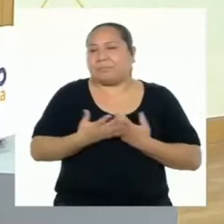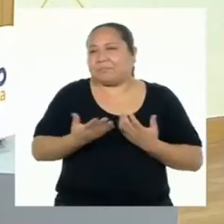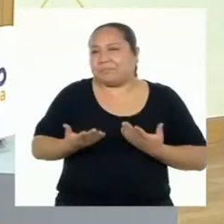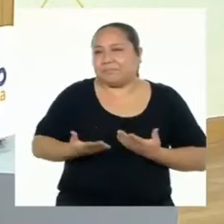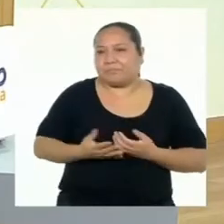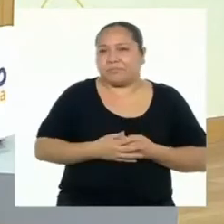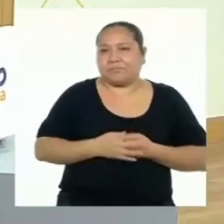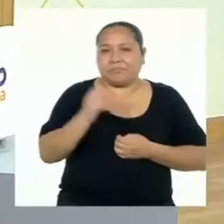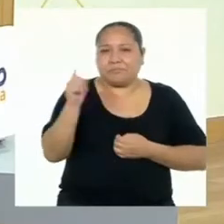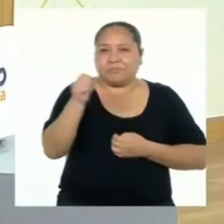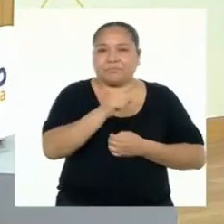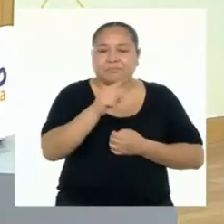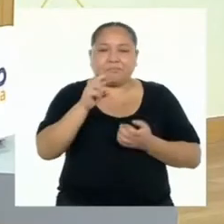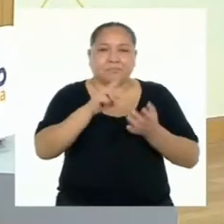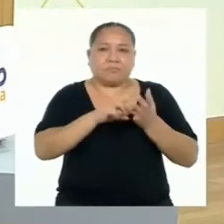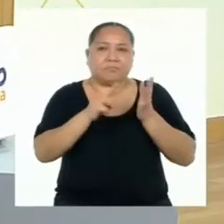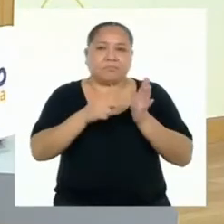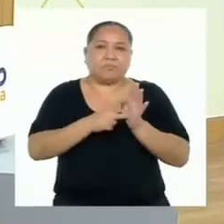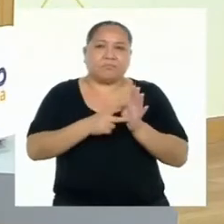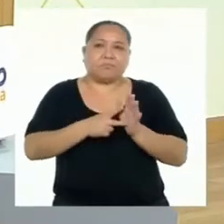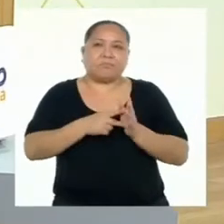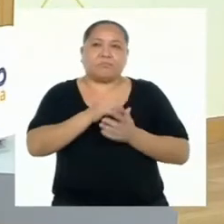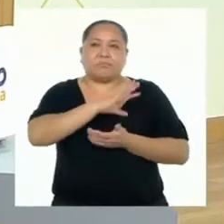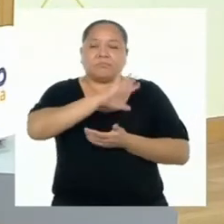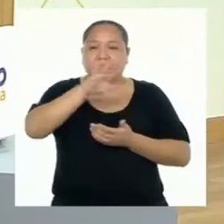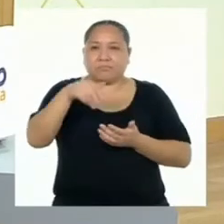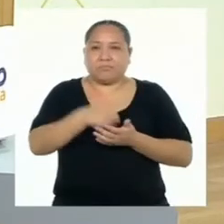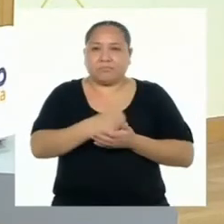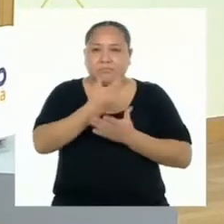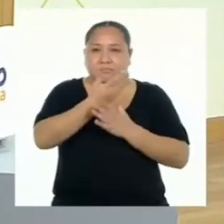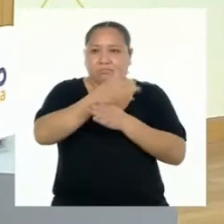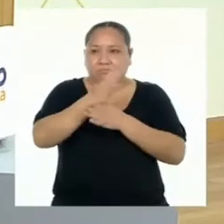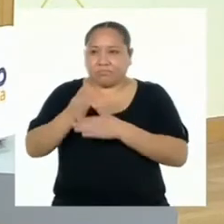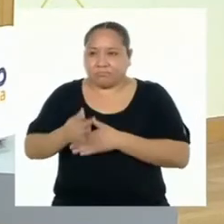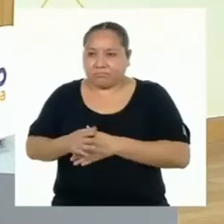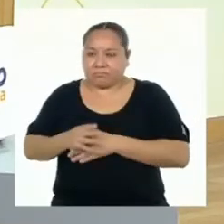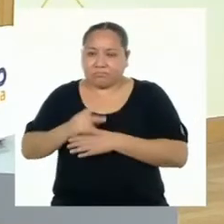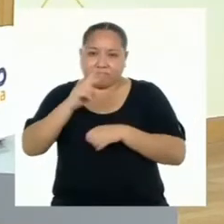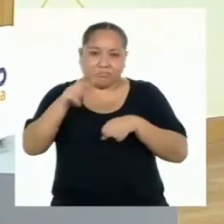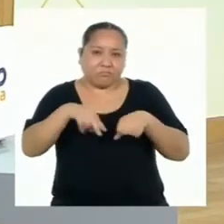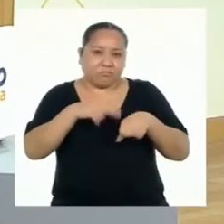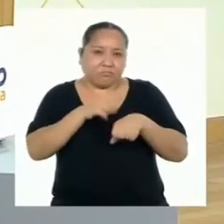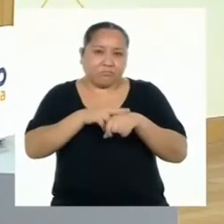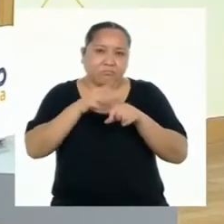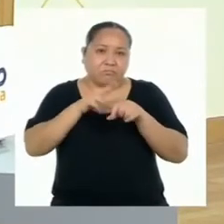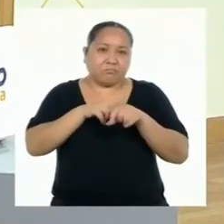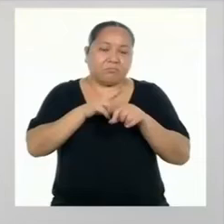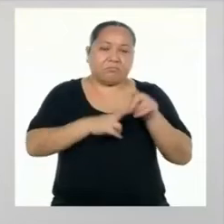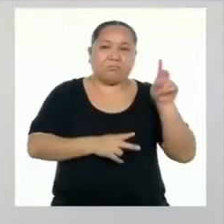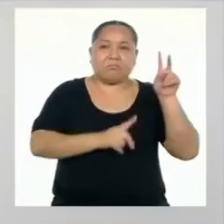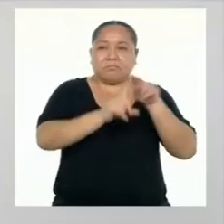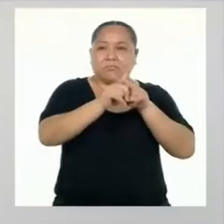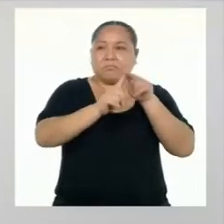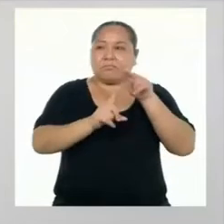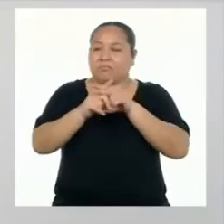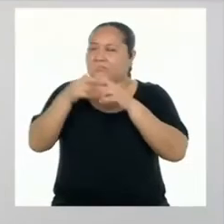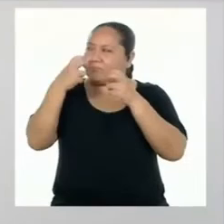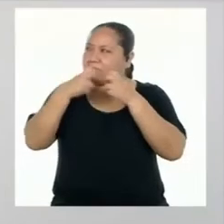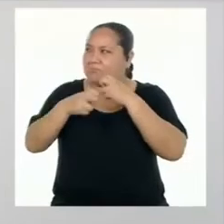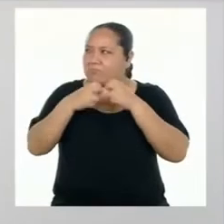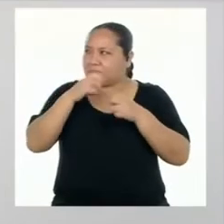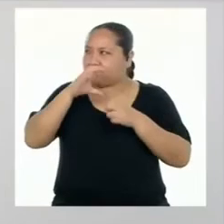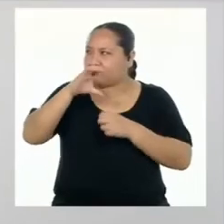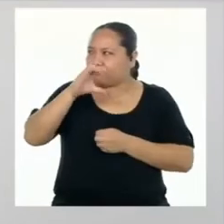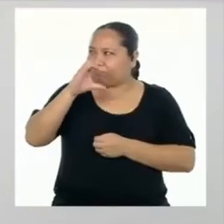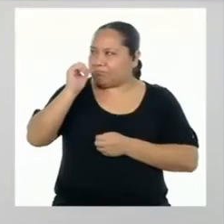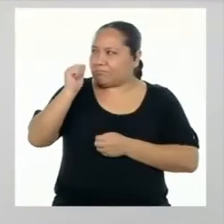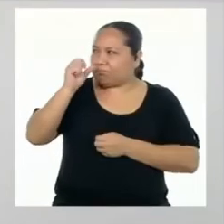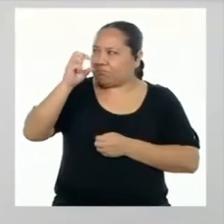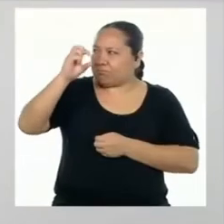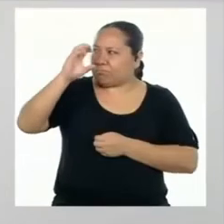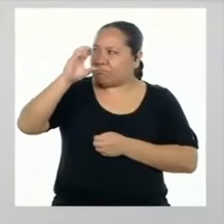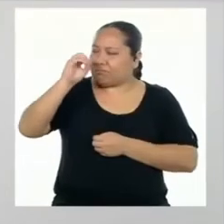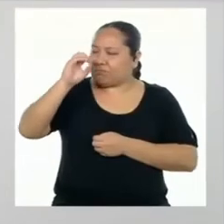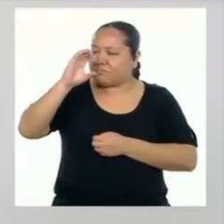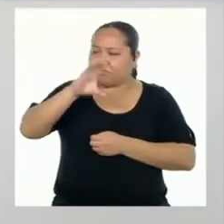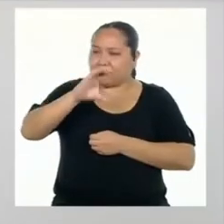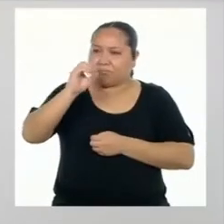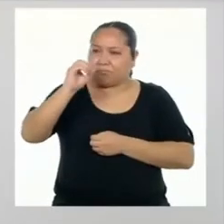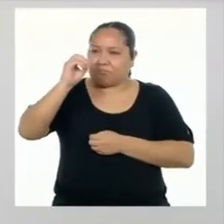Entonces, ¿eso quiere decir que dentro de toda convivencia es normal que surjan los conflictos? Sí, pero tienes